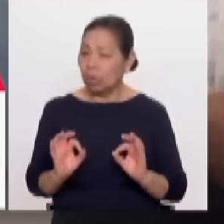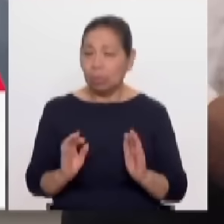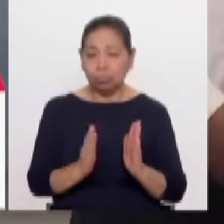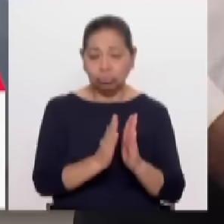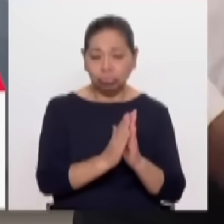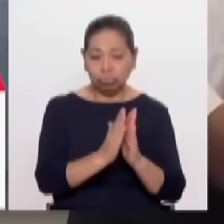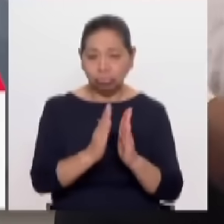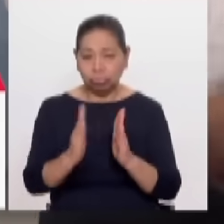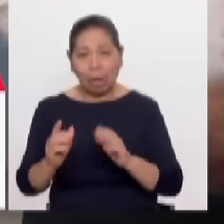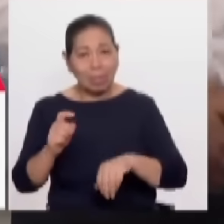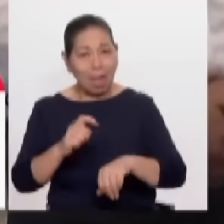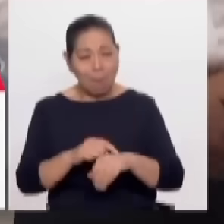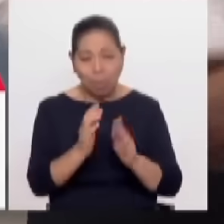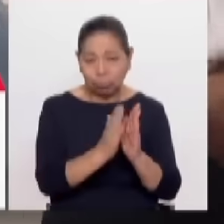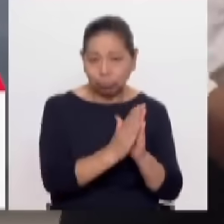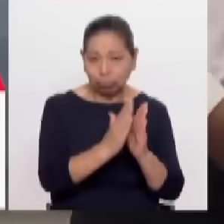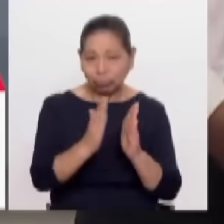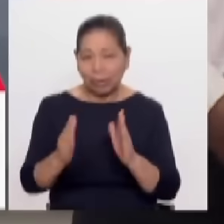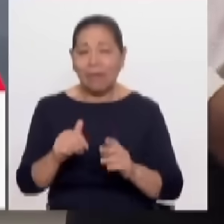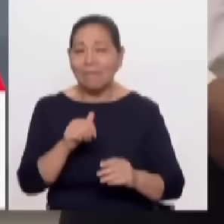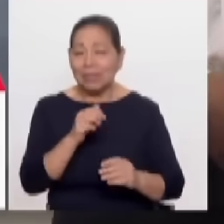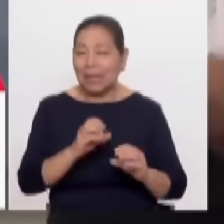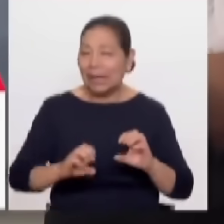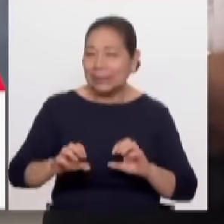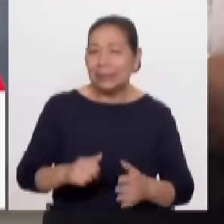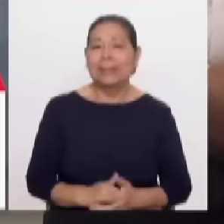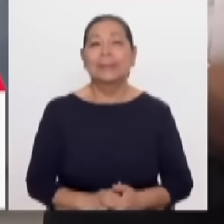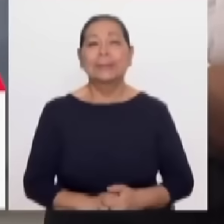tiempo que corresponda hacer.